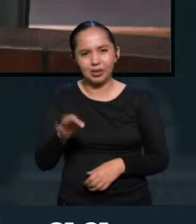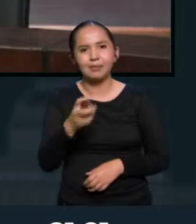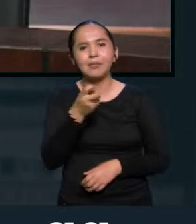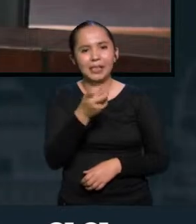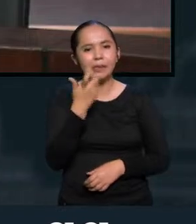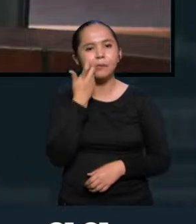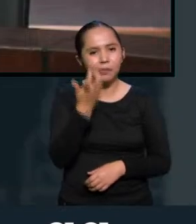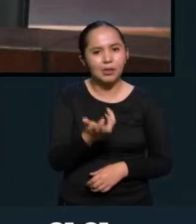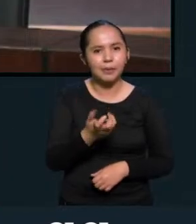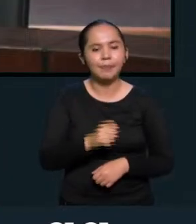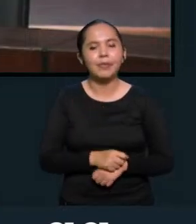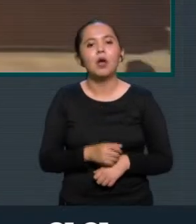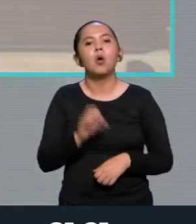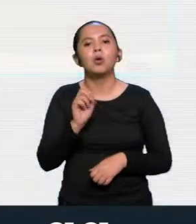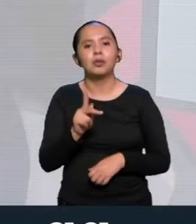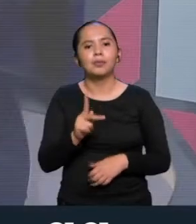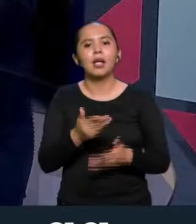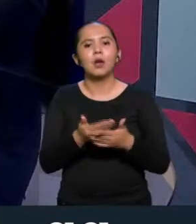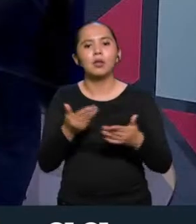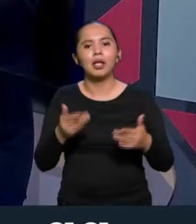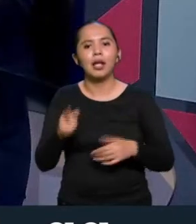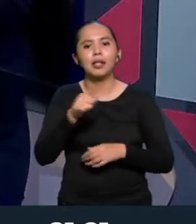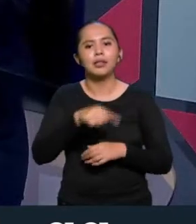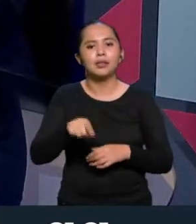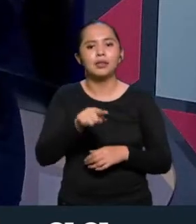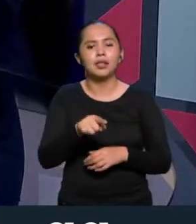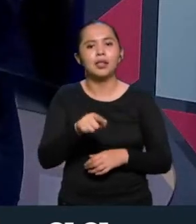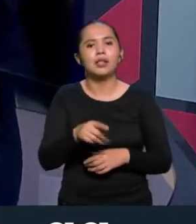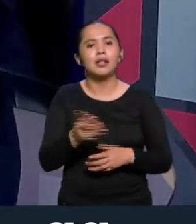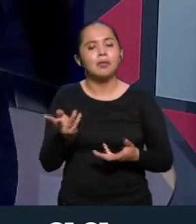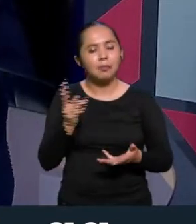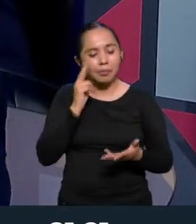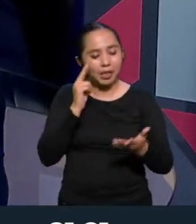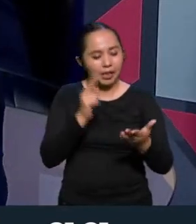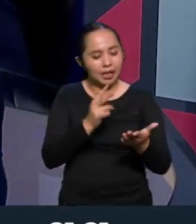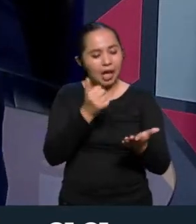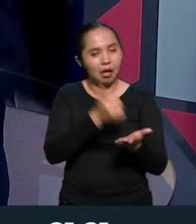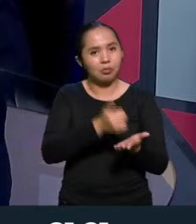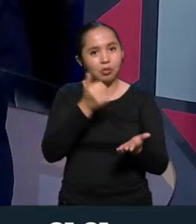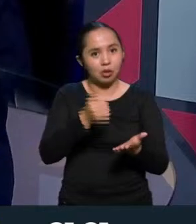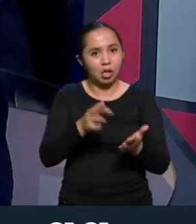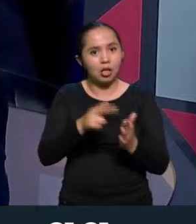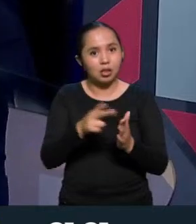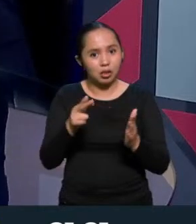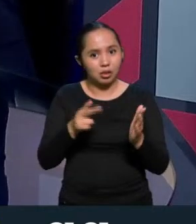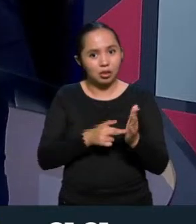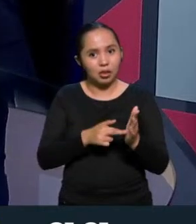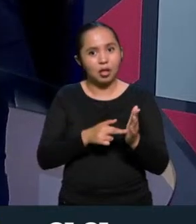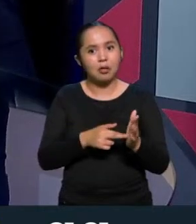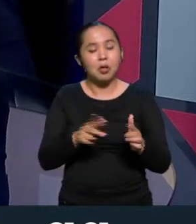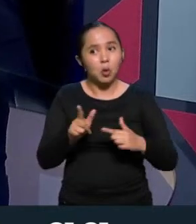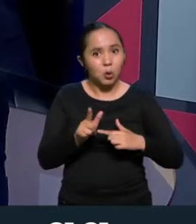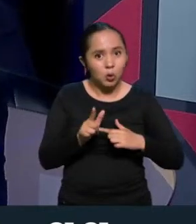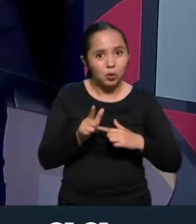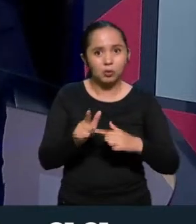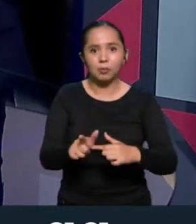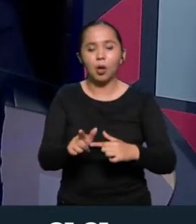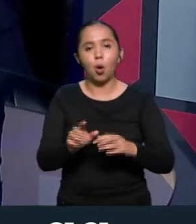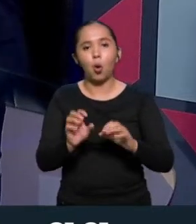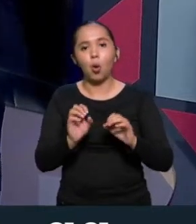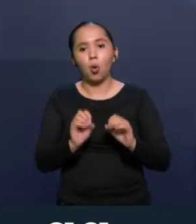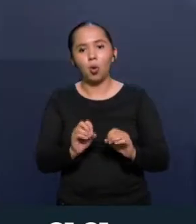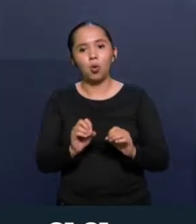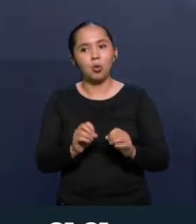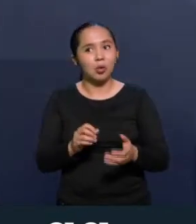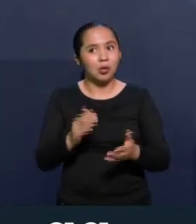Ok, ahora que se aprobó, bueno, que el Consejo de la Judicatura aprobó esta reforma avanza, no hay ninguna forma de que